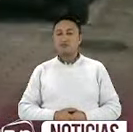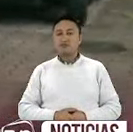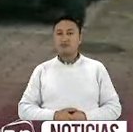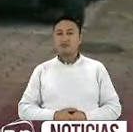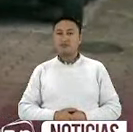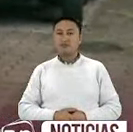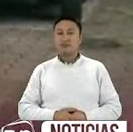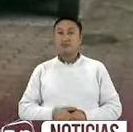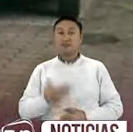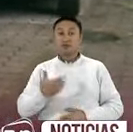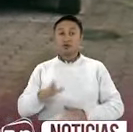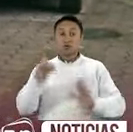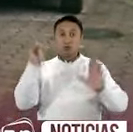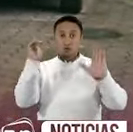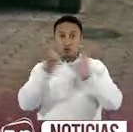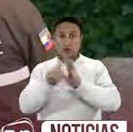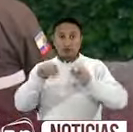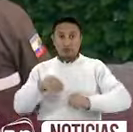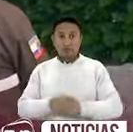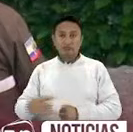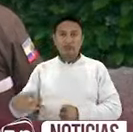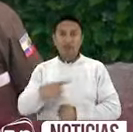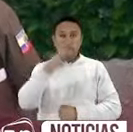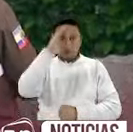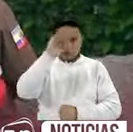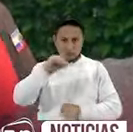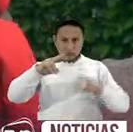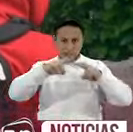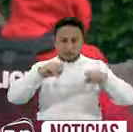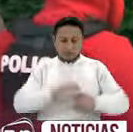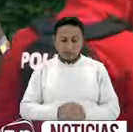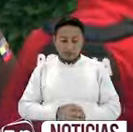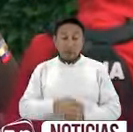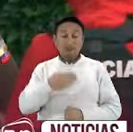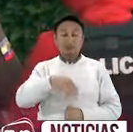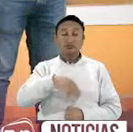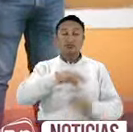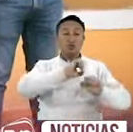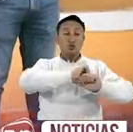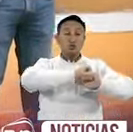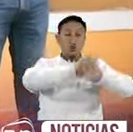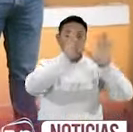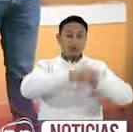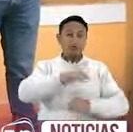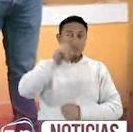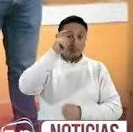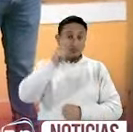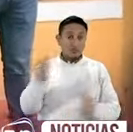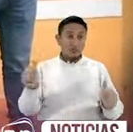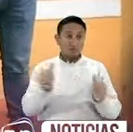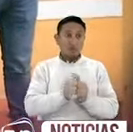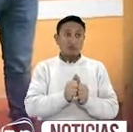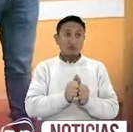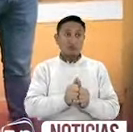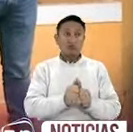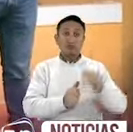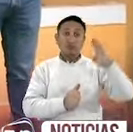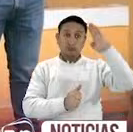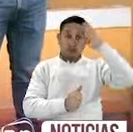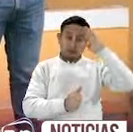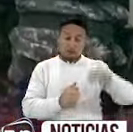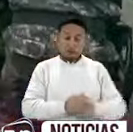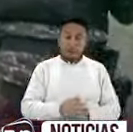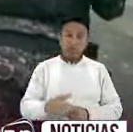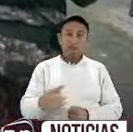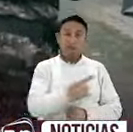Tras una denuncia anónima y tareas investigativas, la madrugada de este miércoles la Fiscalía y los equipos tácticos de la Policía